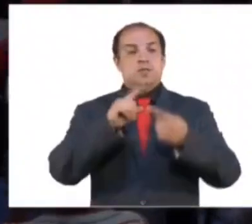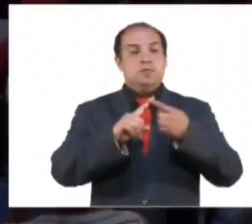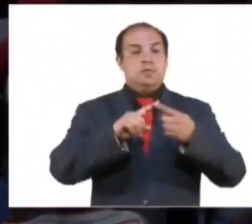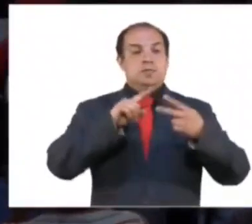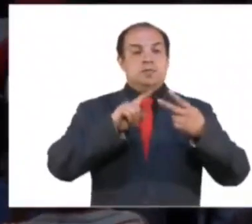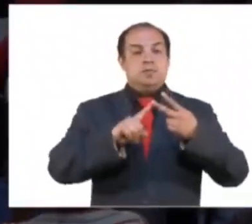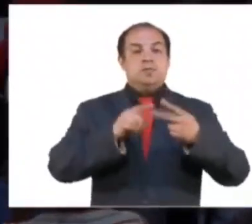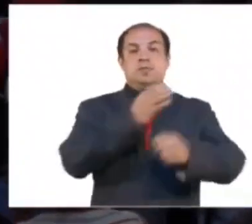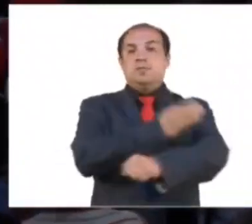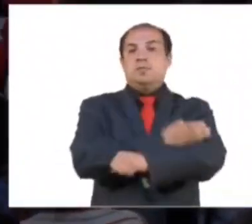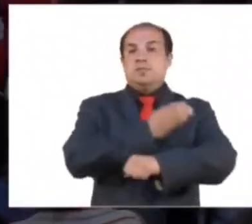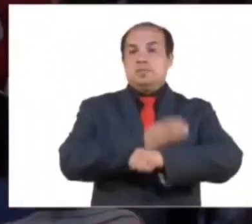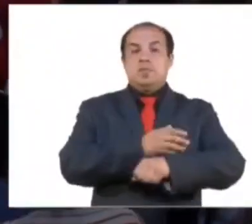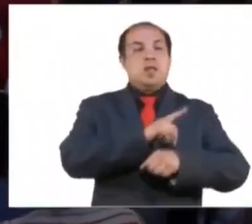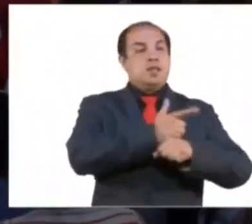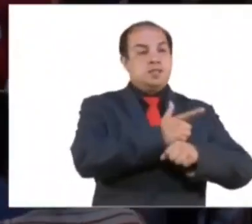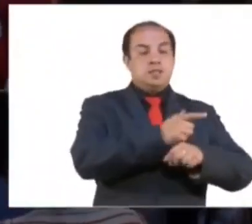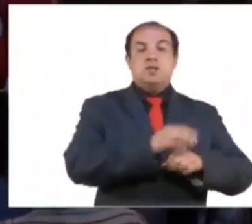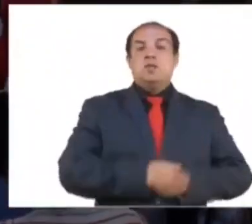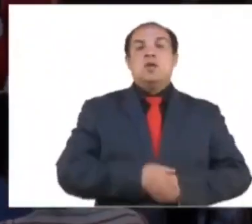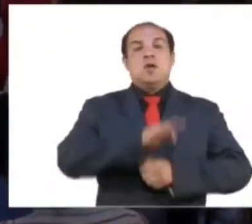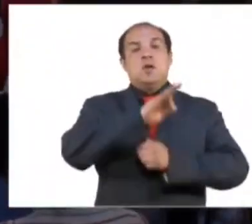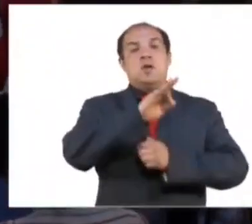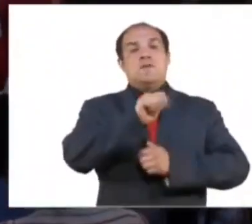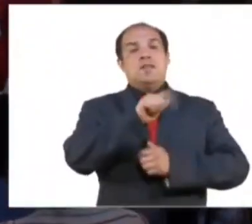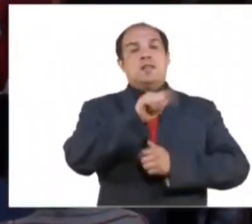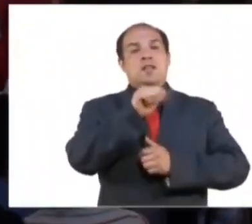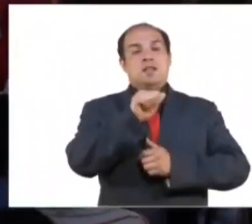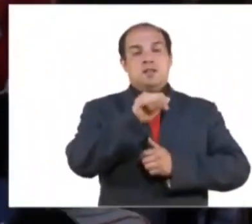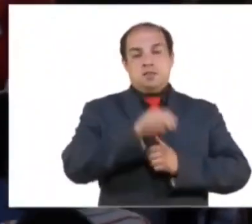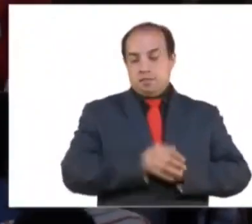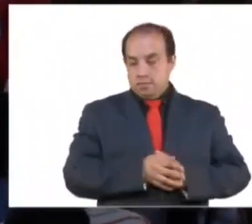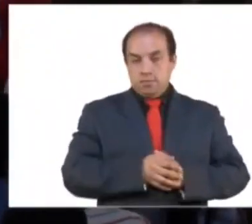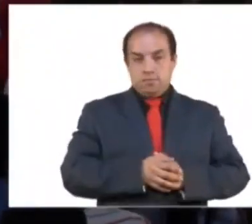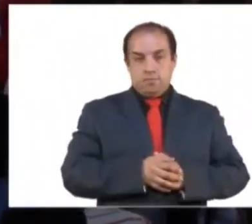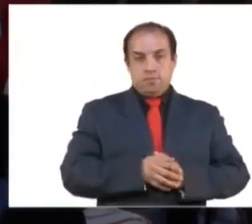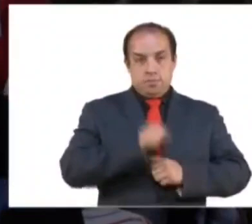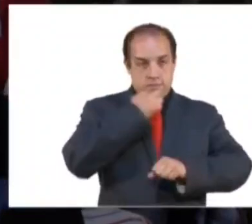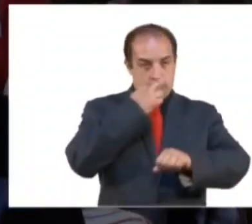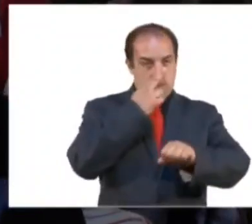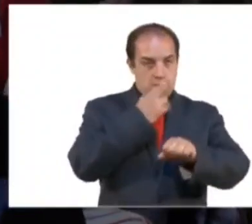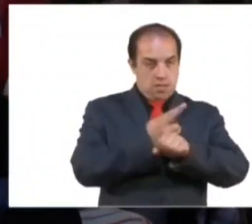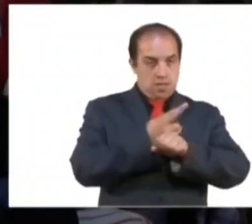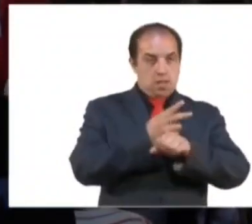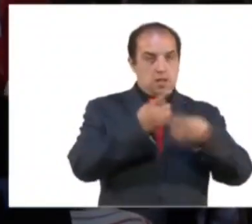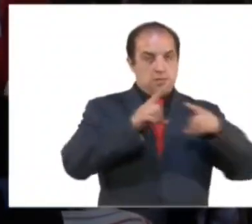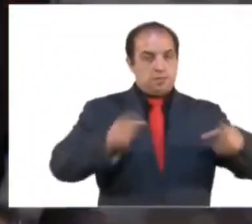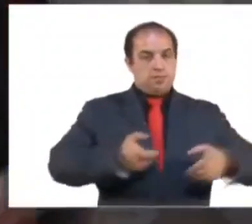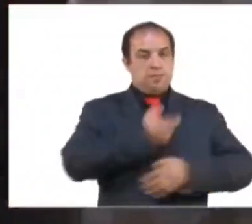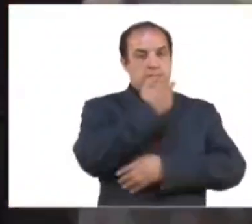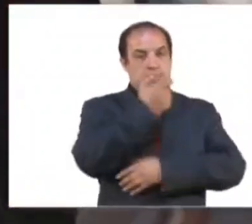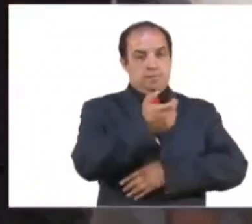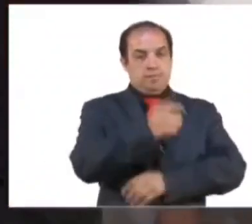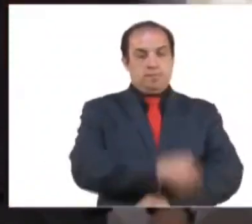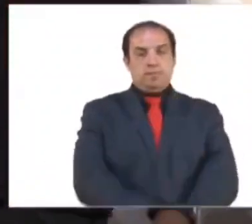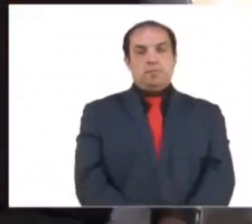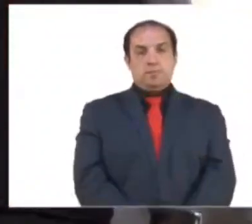Se encuentra con nosotros el licenciado Fadlala Cavani Neide, secretario de Desarrollo Económico.